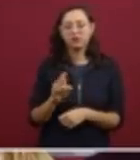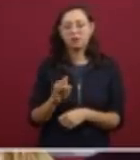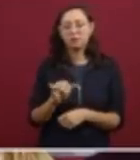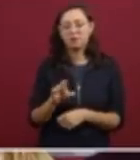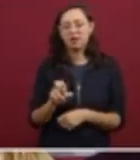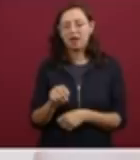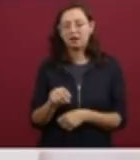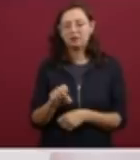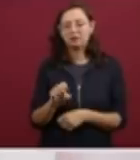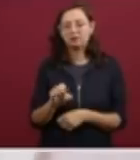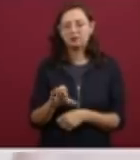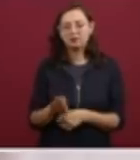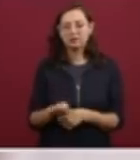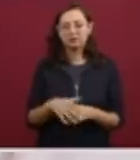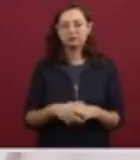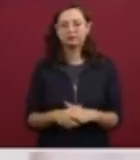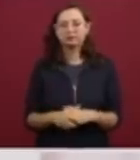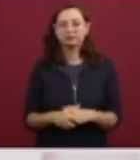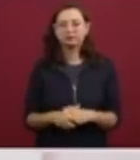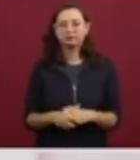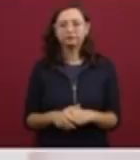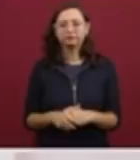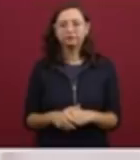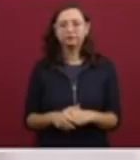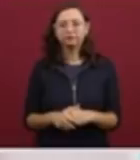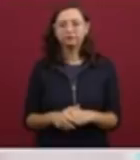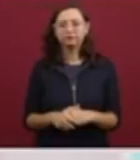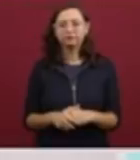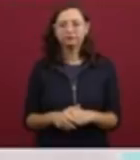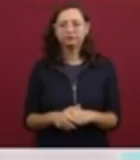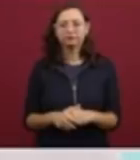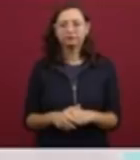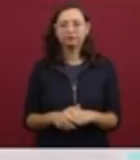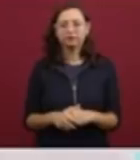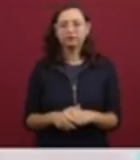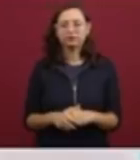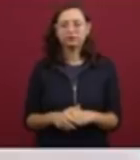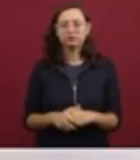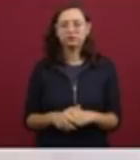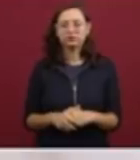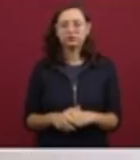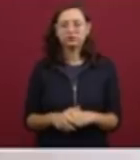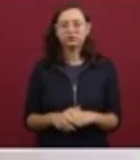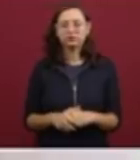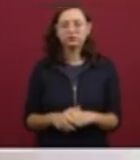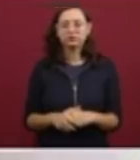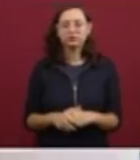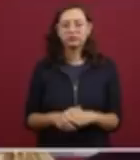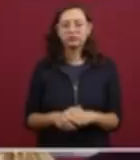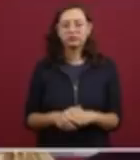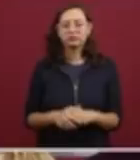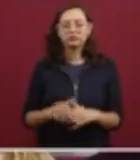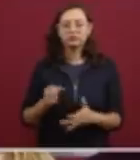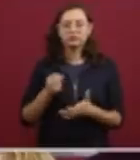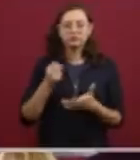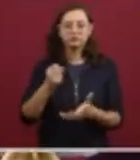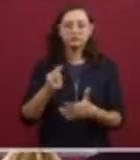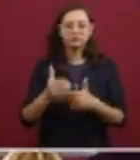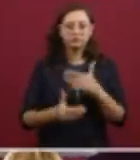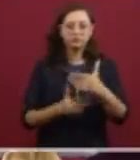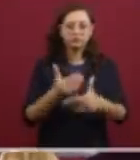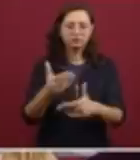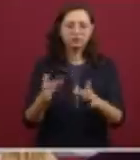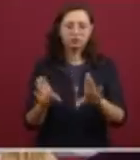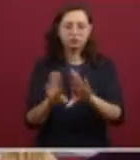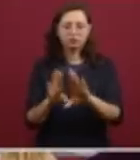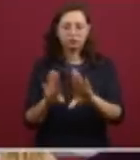ingeniera Albores, de cómo vamos ya dispersando los recursos en este programa. ¿Avanzamos? Gracias.